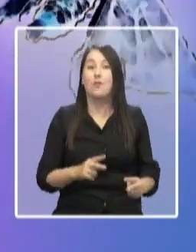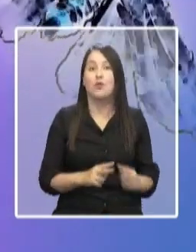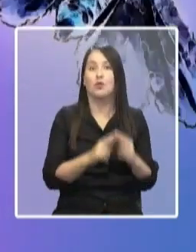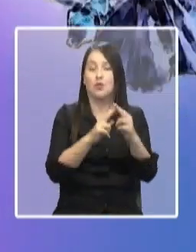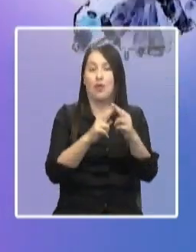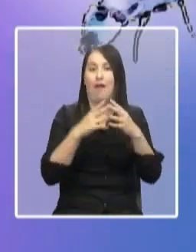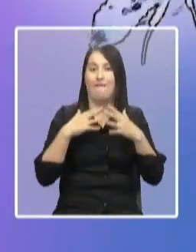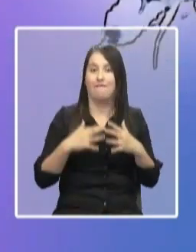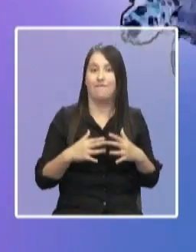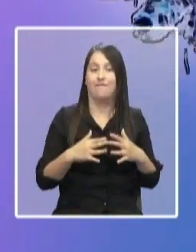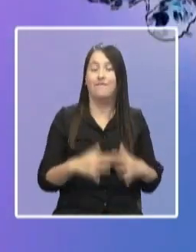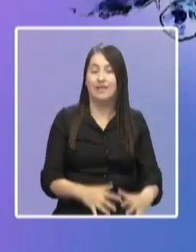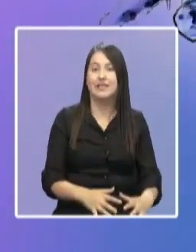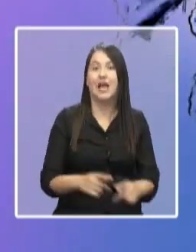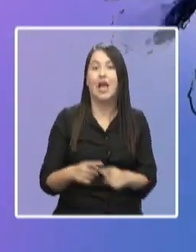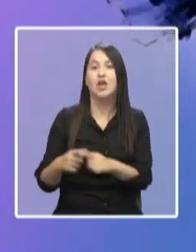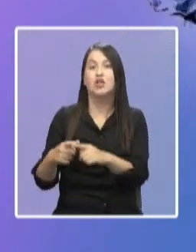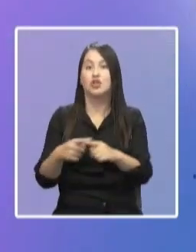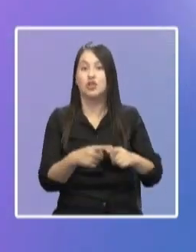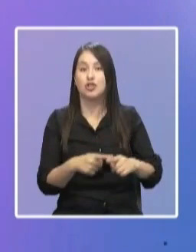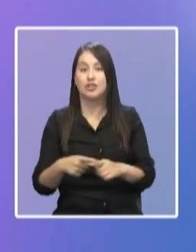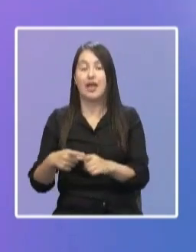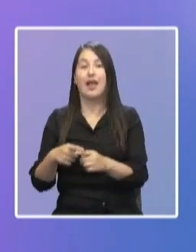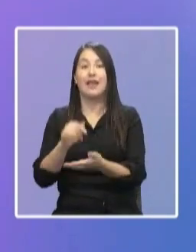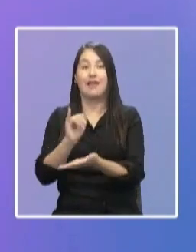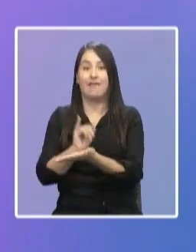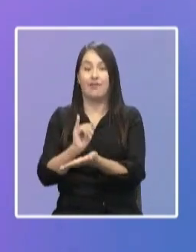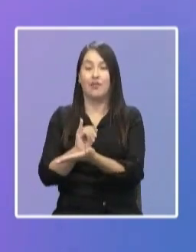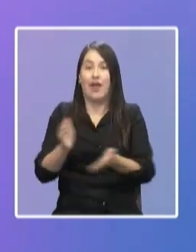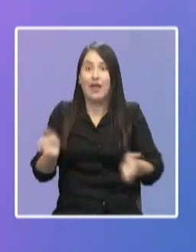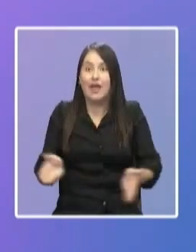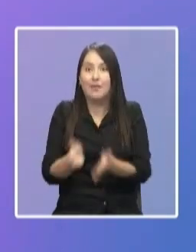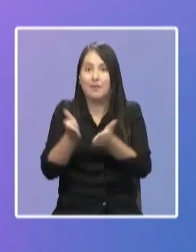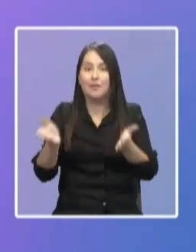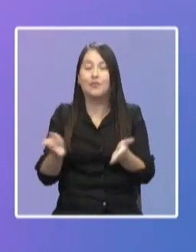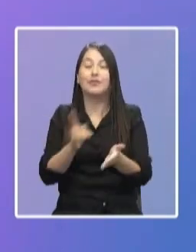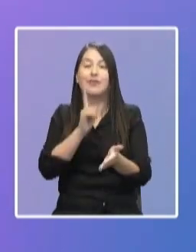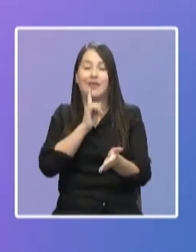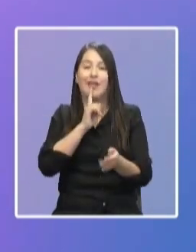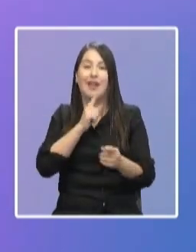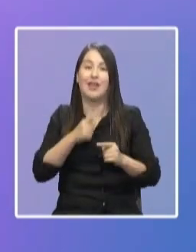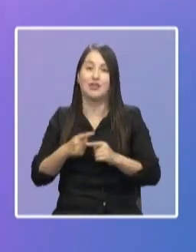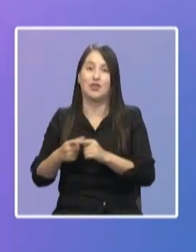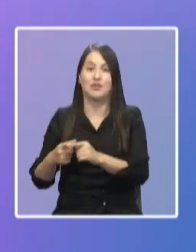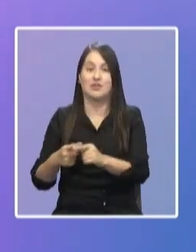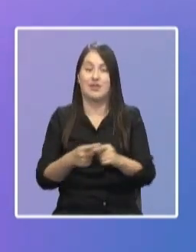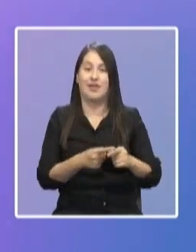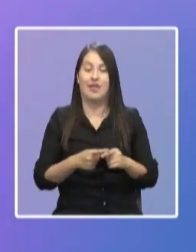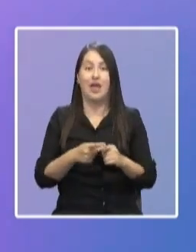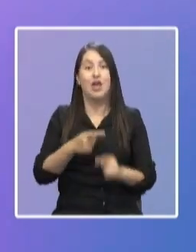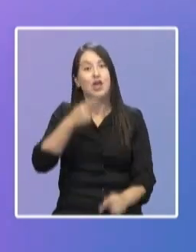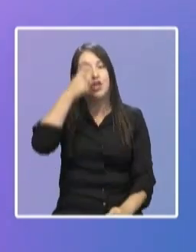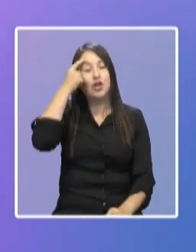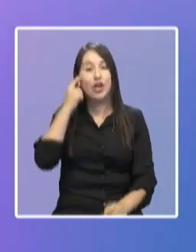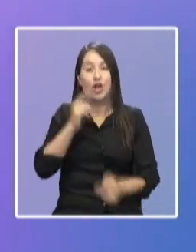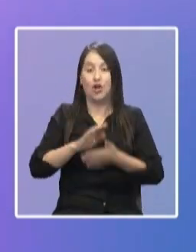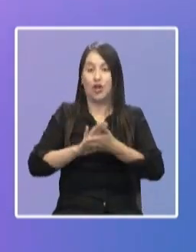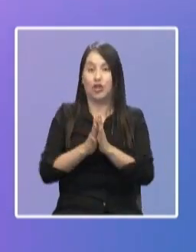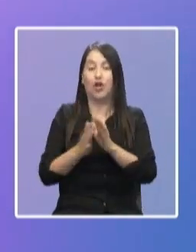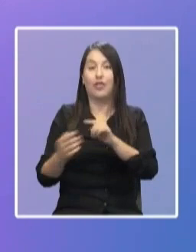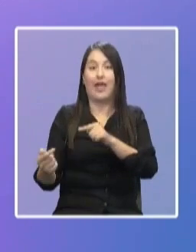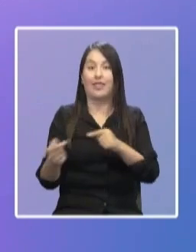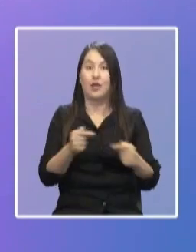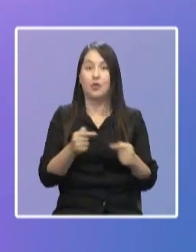física, social, institucional que provee la sociedad. Yo creo que toda la discusión de